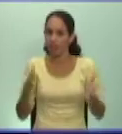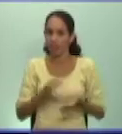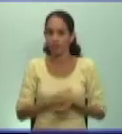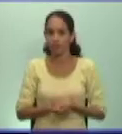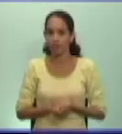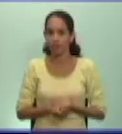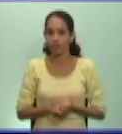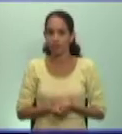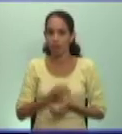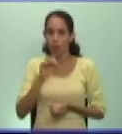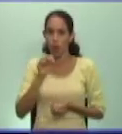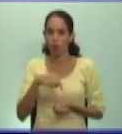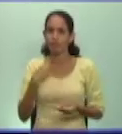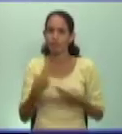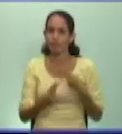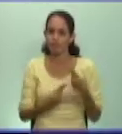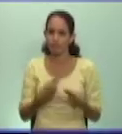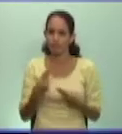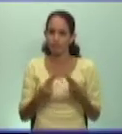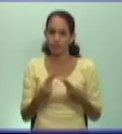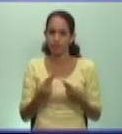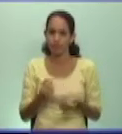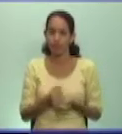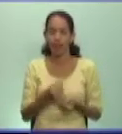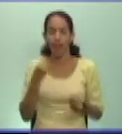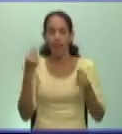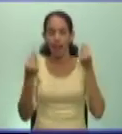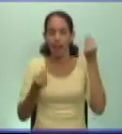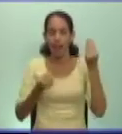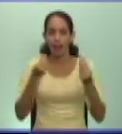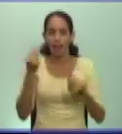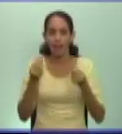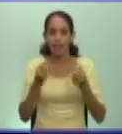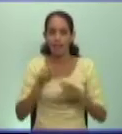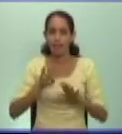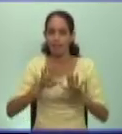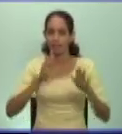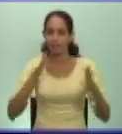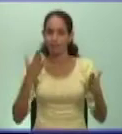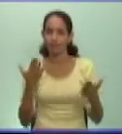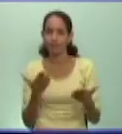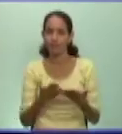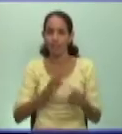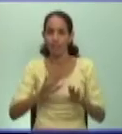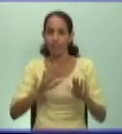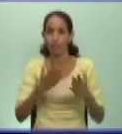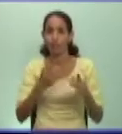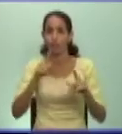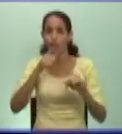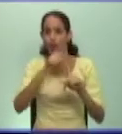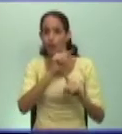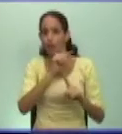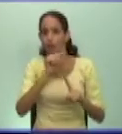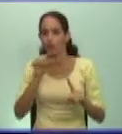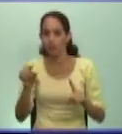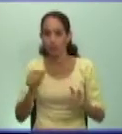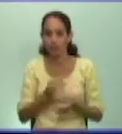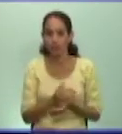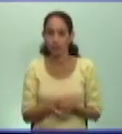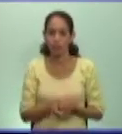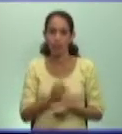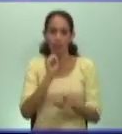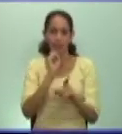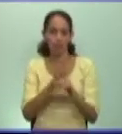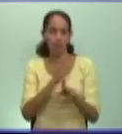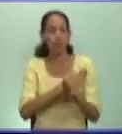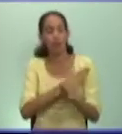qué se la vamos a dedicar? A hacer un poco el análisis o una generalización completa del contenido, puntualizando aquellos